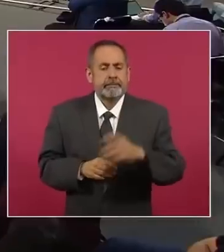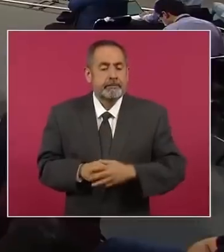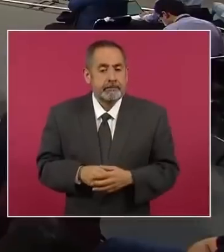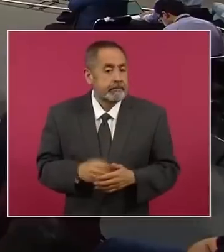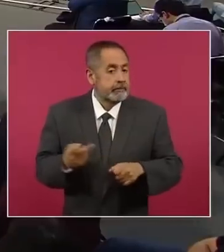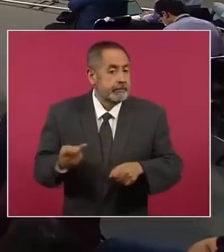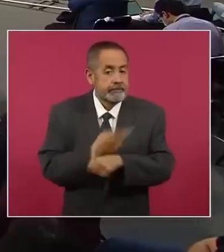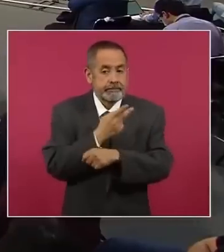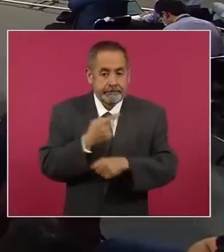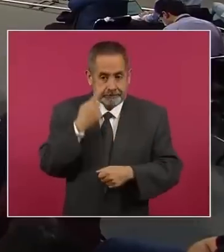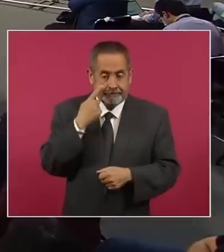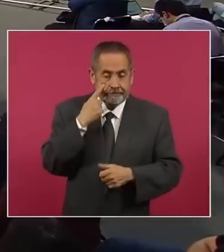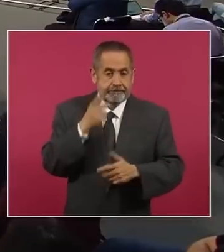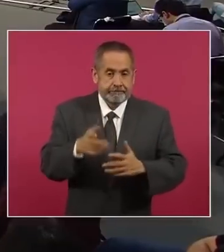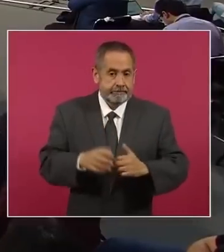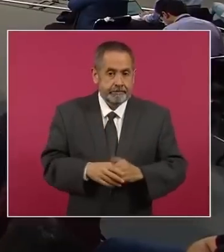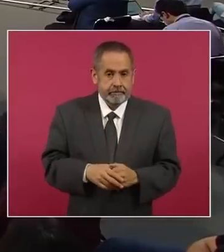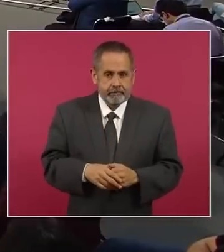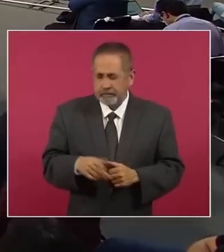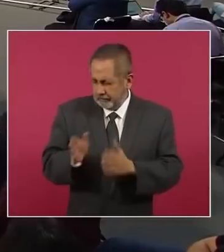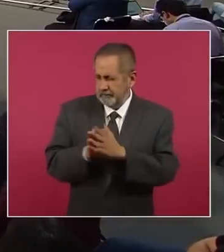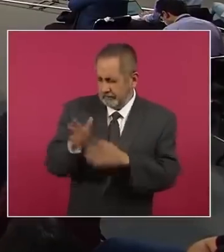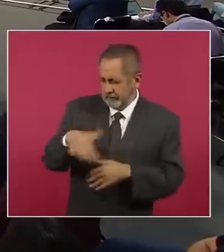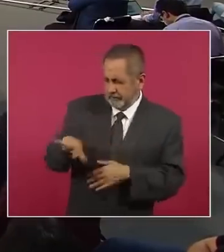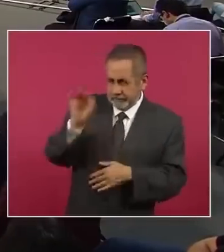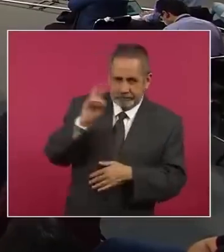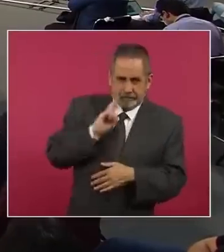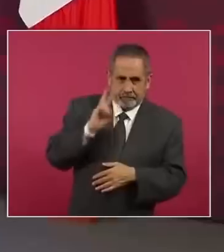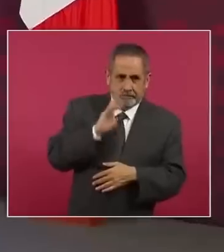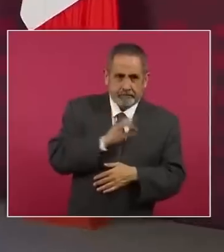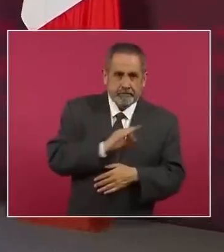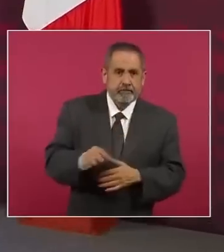porque resulta, y busca ahí en la red,